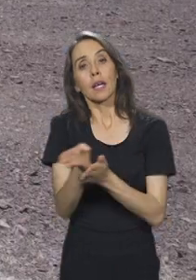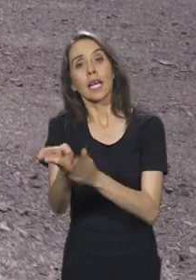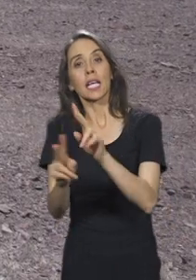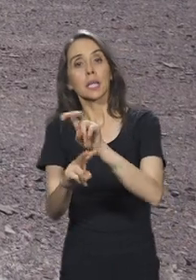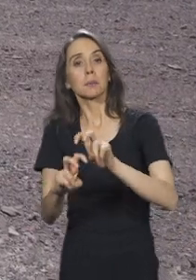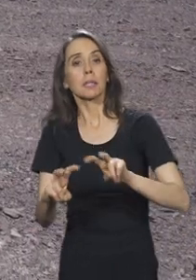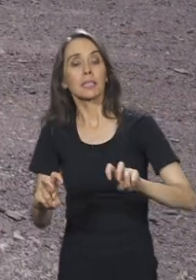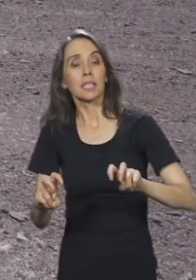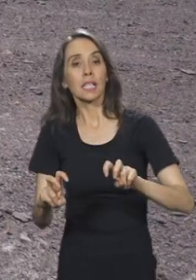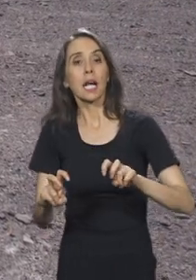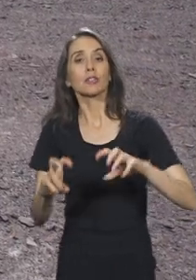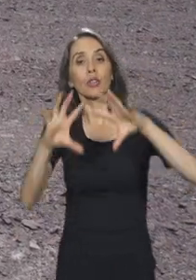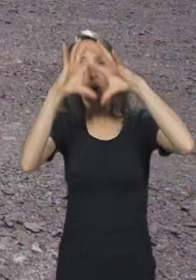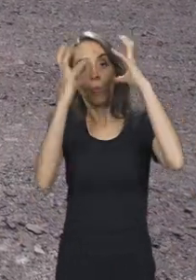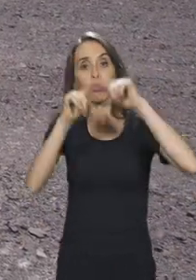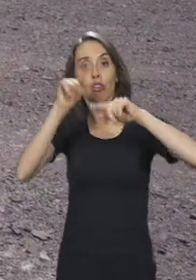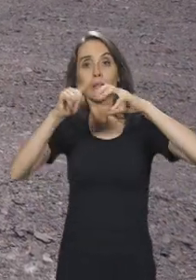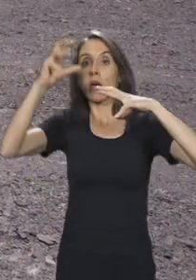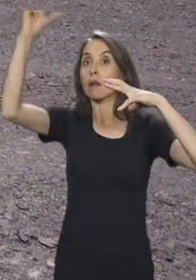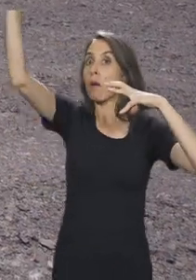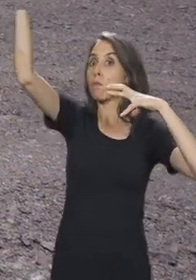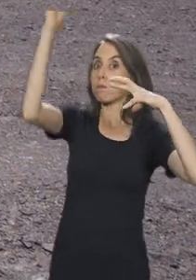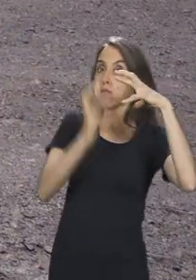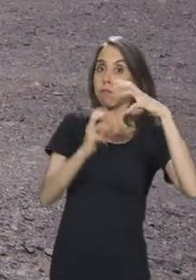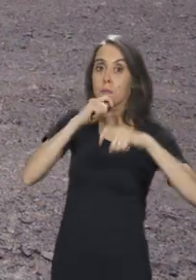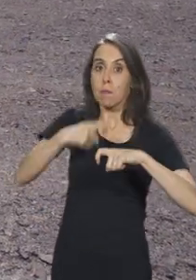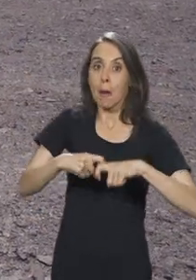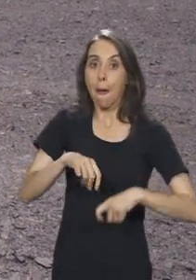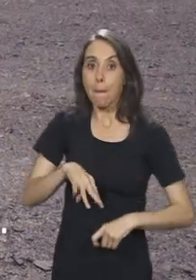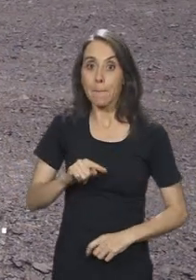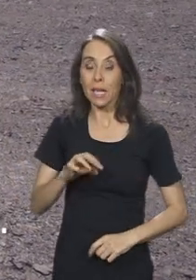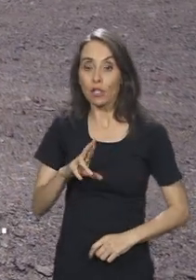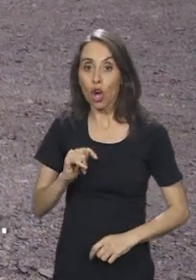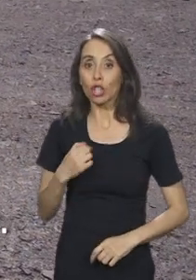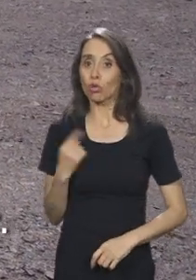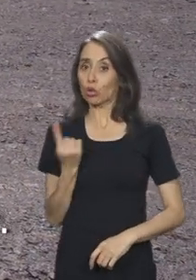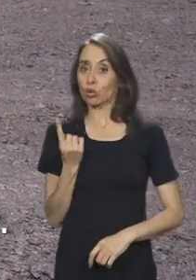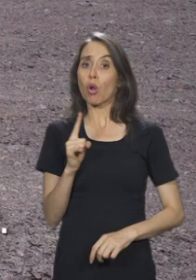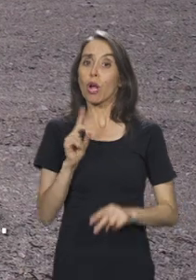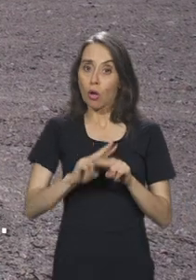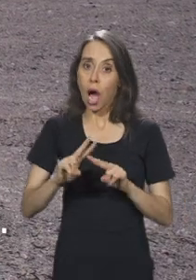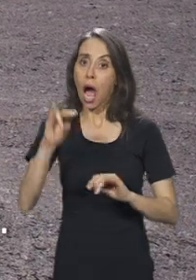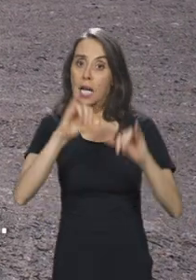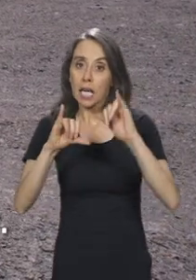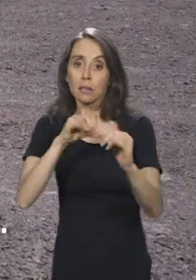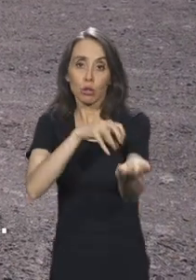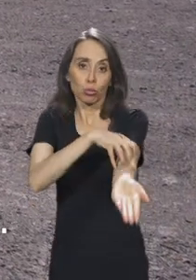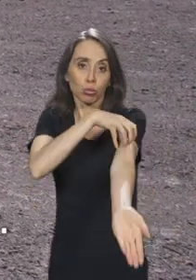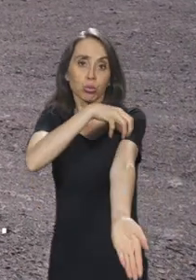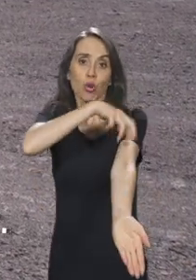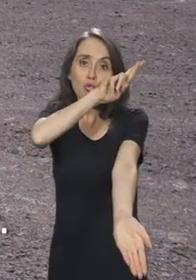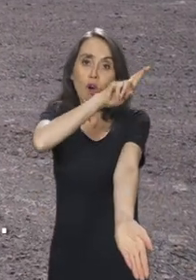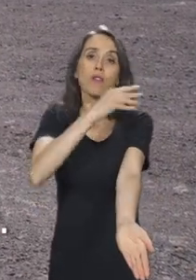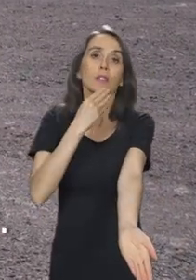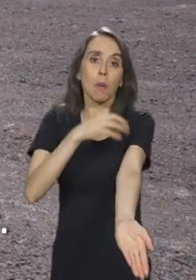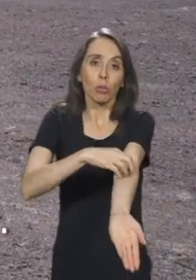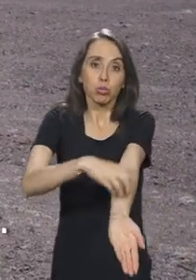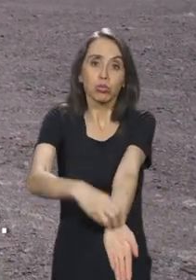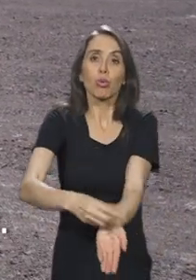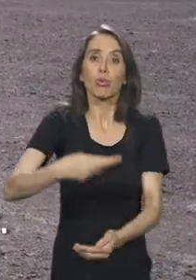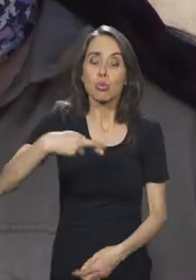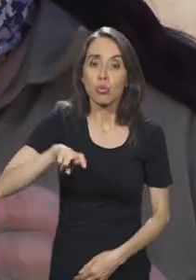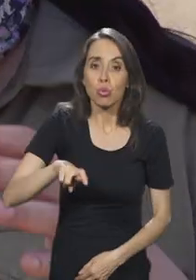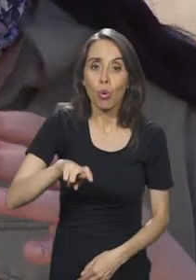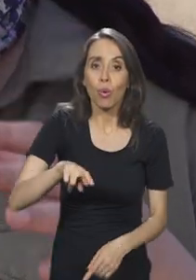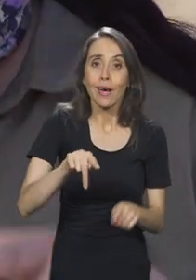línea de investigación de meteoritos, no estar sola haciendo esto, sino que se genere ciencia, no solamente acá en el norte, también en el